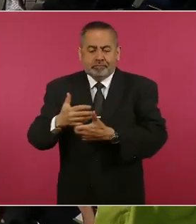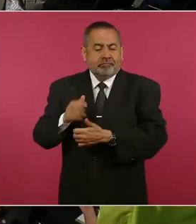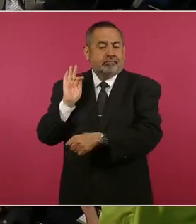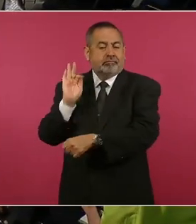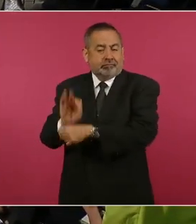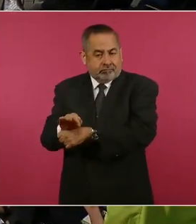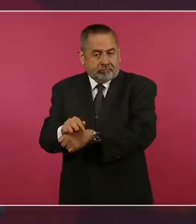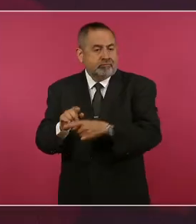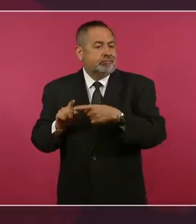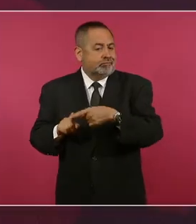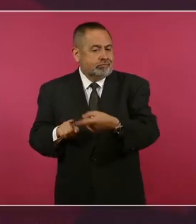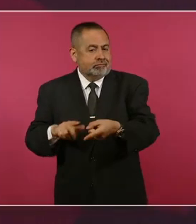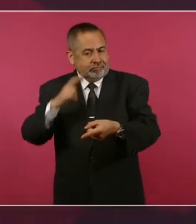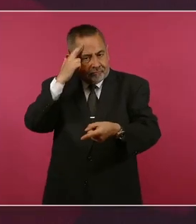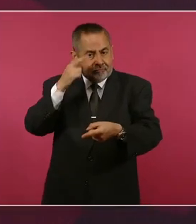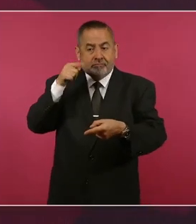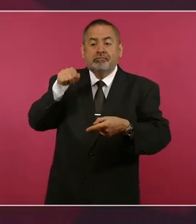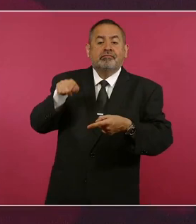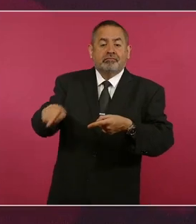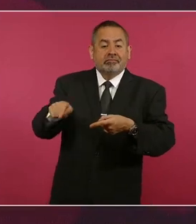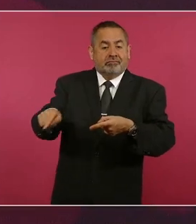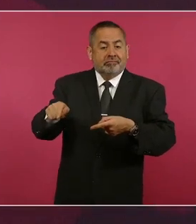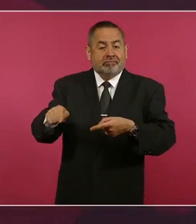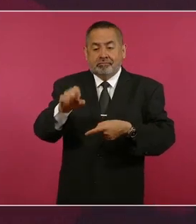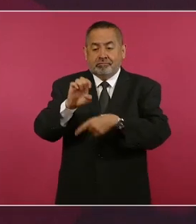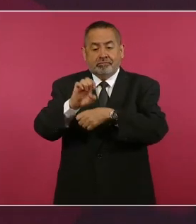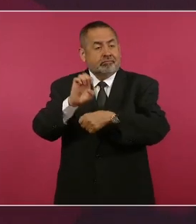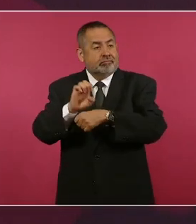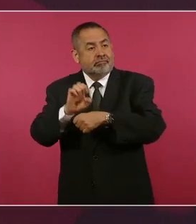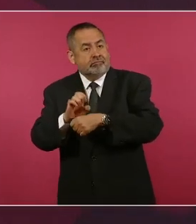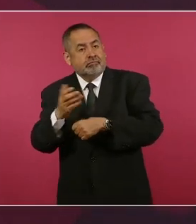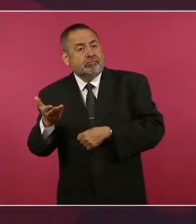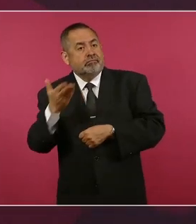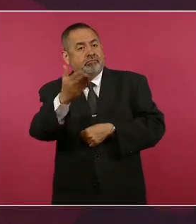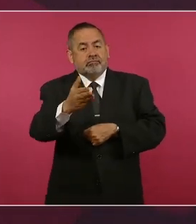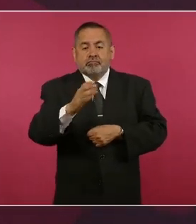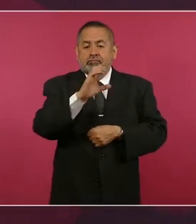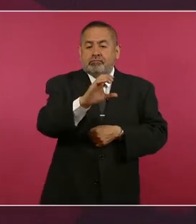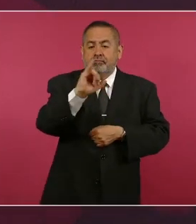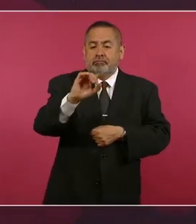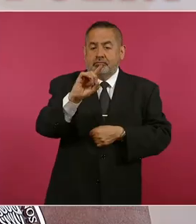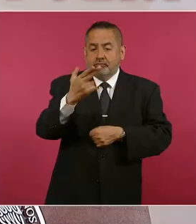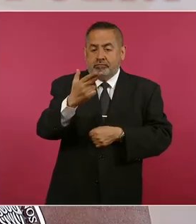solicitud de opinión consultiva, señor presidente, ante la Corte Interamericana de Derechos Humanos,